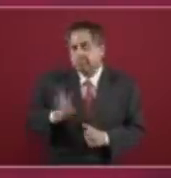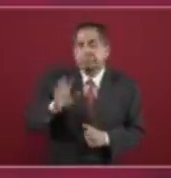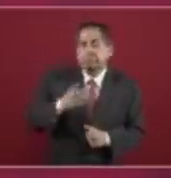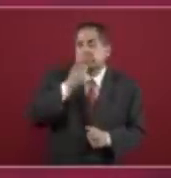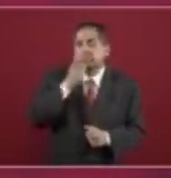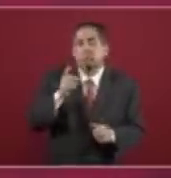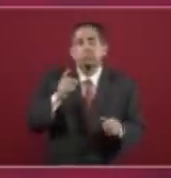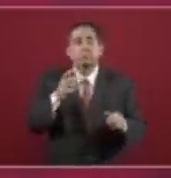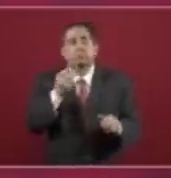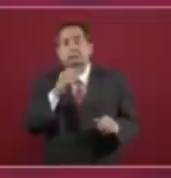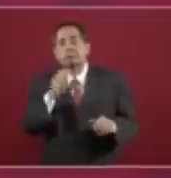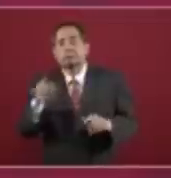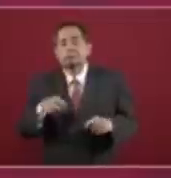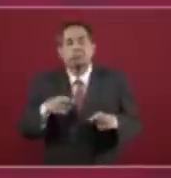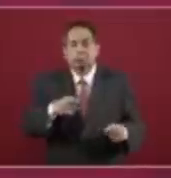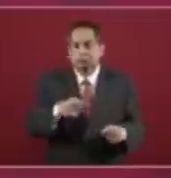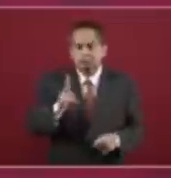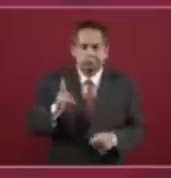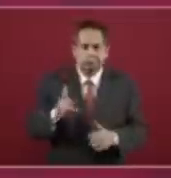aparentemente. De todas formas,